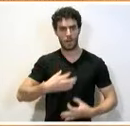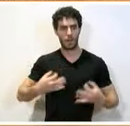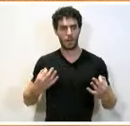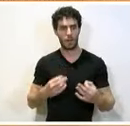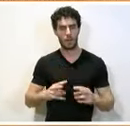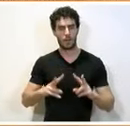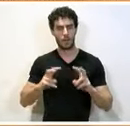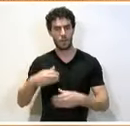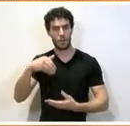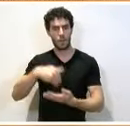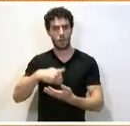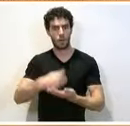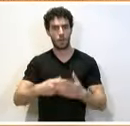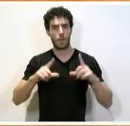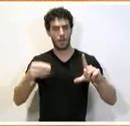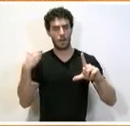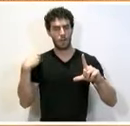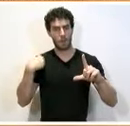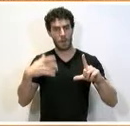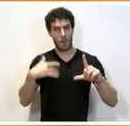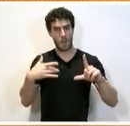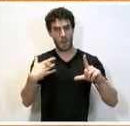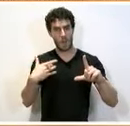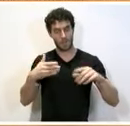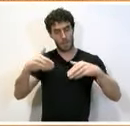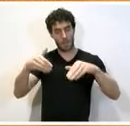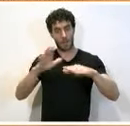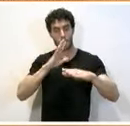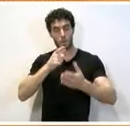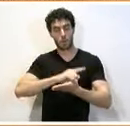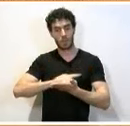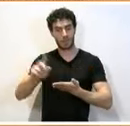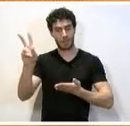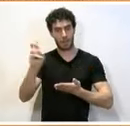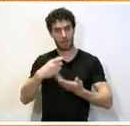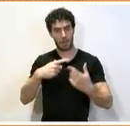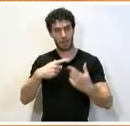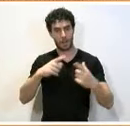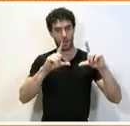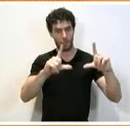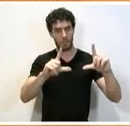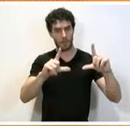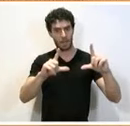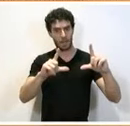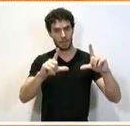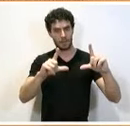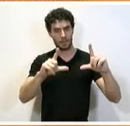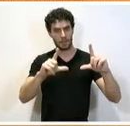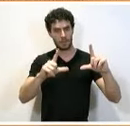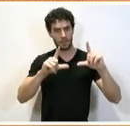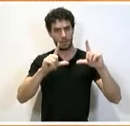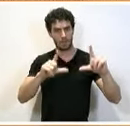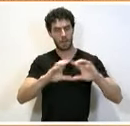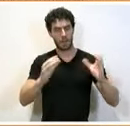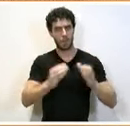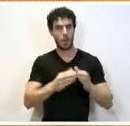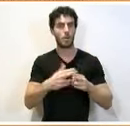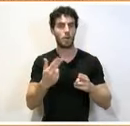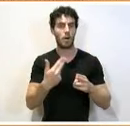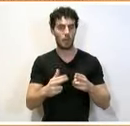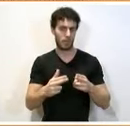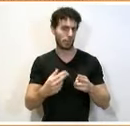dichas placas, se dejaron unos días porque el mensaje es válido, pero las placas no se pueden colocar. No se pueden colocar placas con partidos políticos,